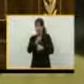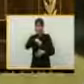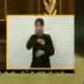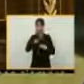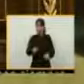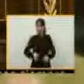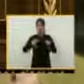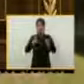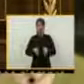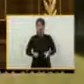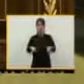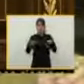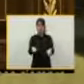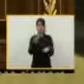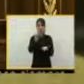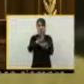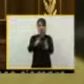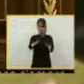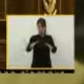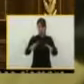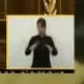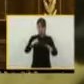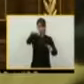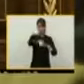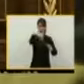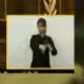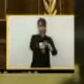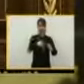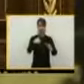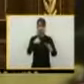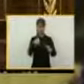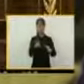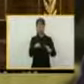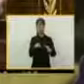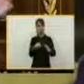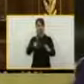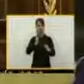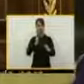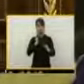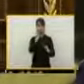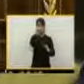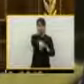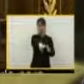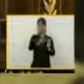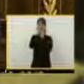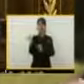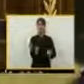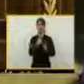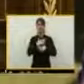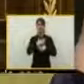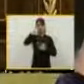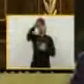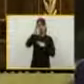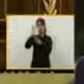intercambiar absolutamente todo. Hai que manter un cupo de intransferibilidade, porque senón a ficción derrúbase. E